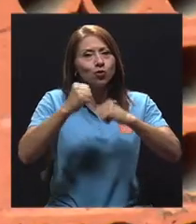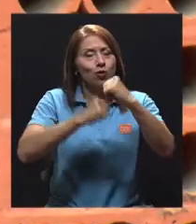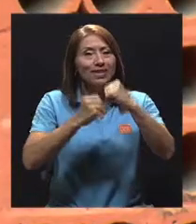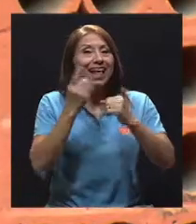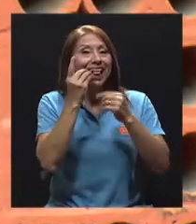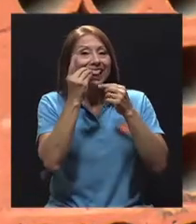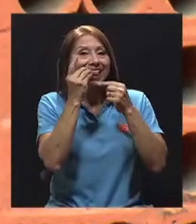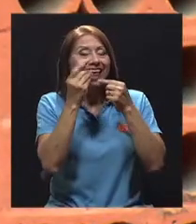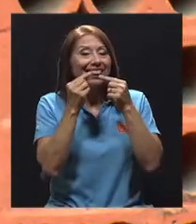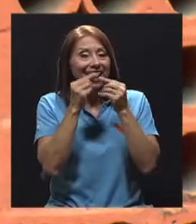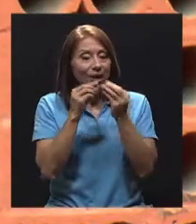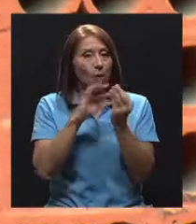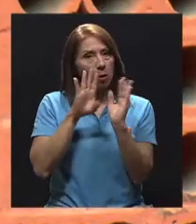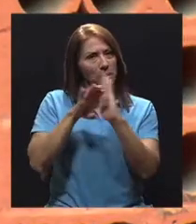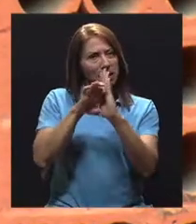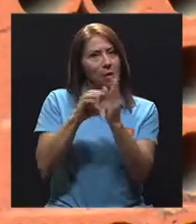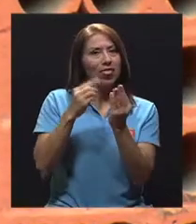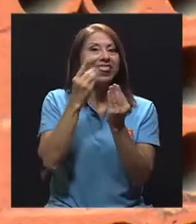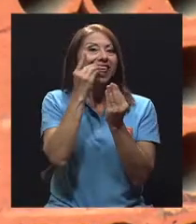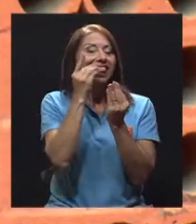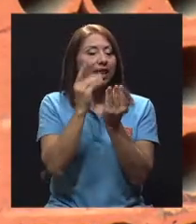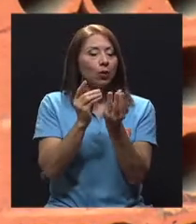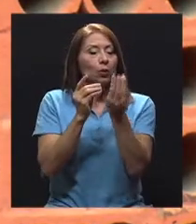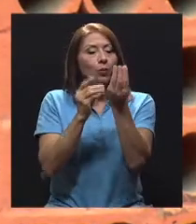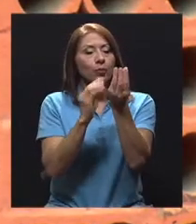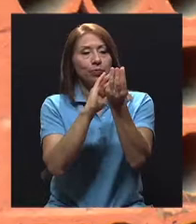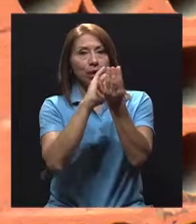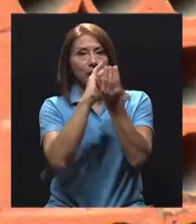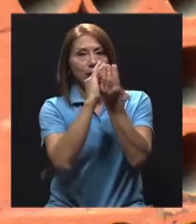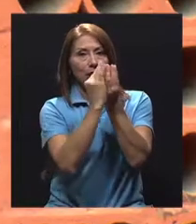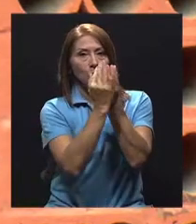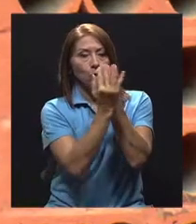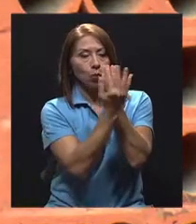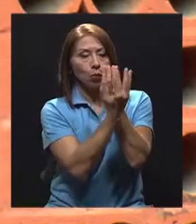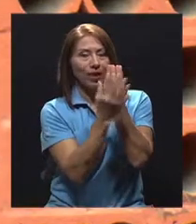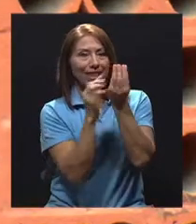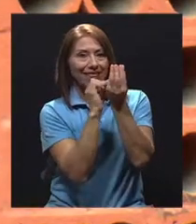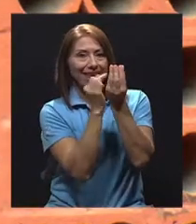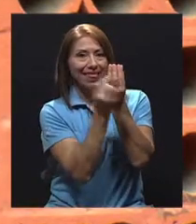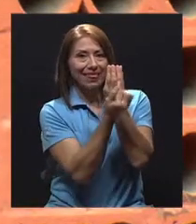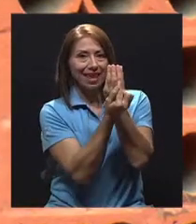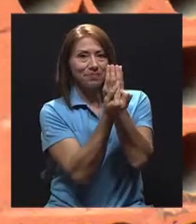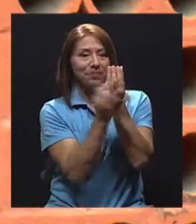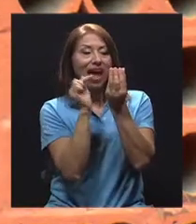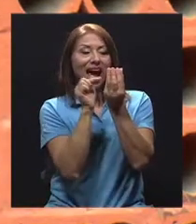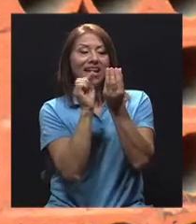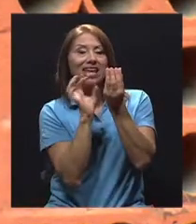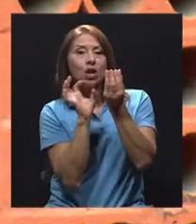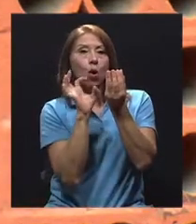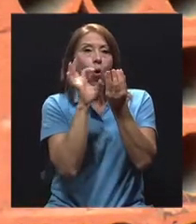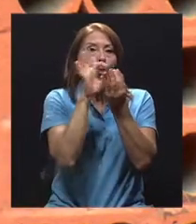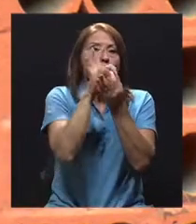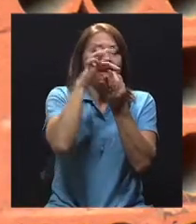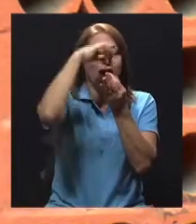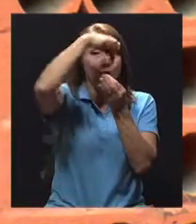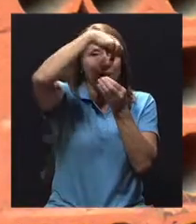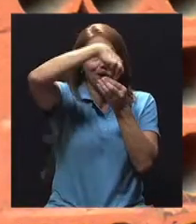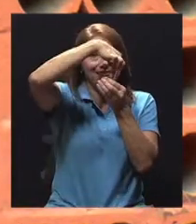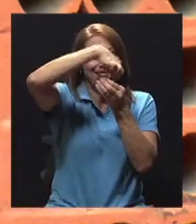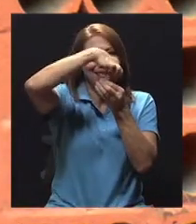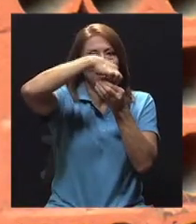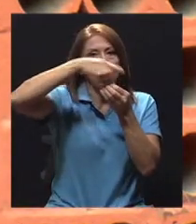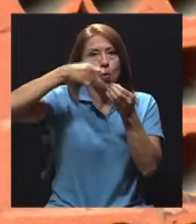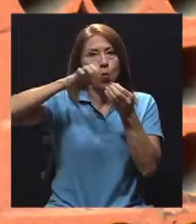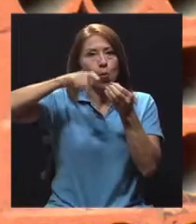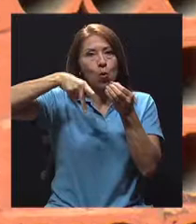unos túbulos dentinarios o unos poros, ¿verdad? Que comunican la parte externa del diente con la parte interna del diente, que sería en este